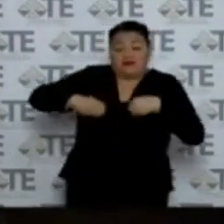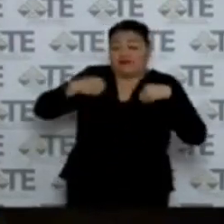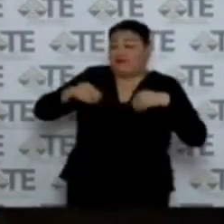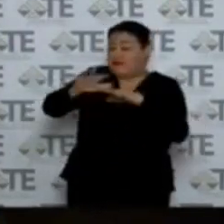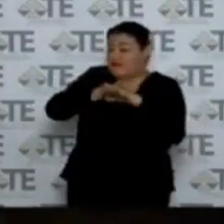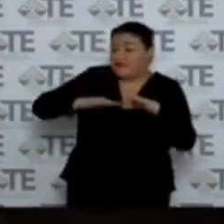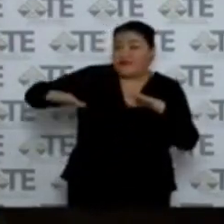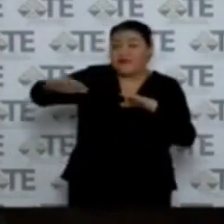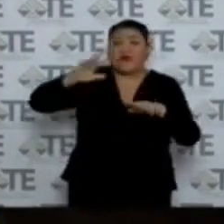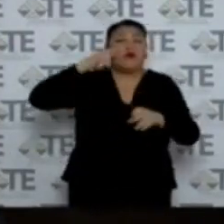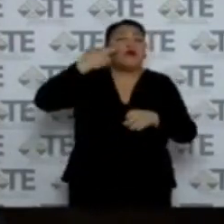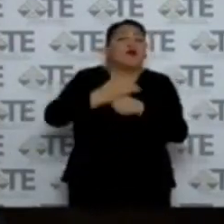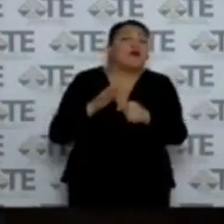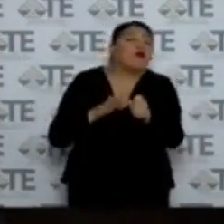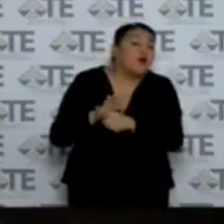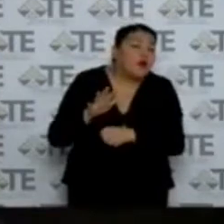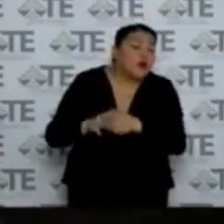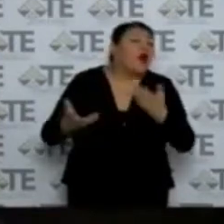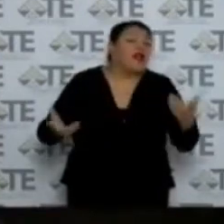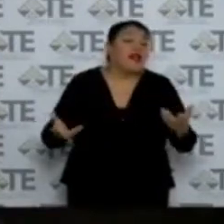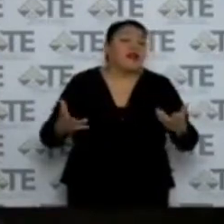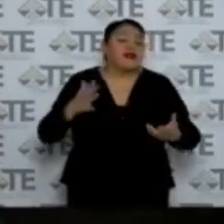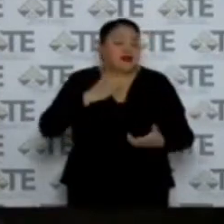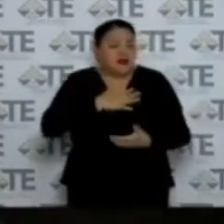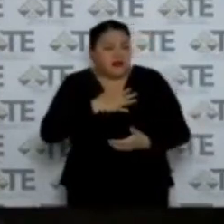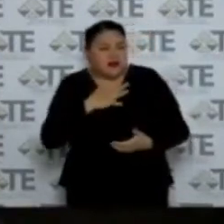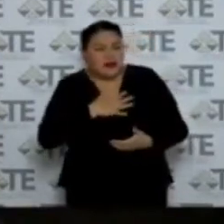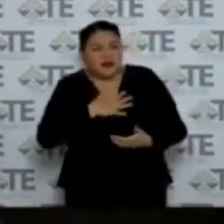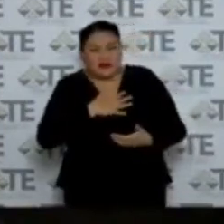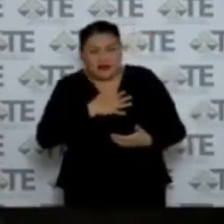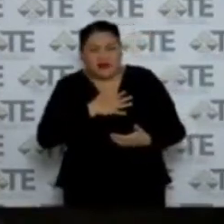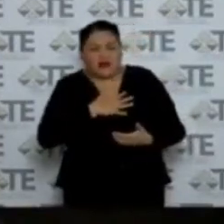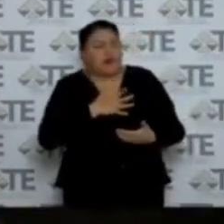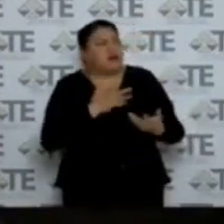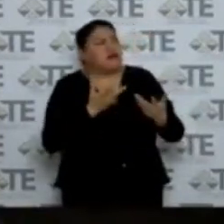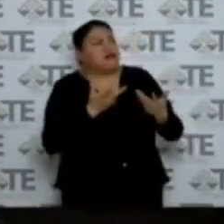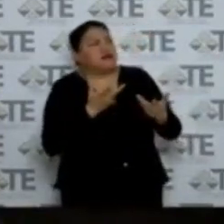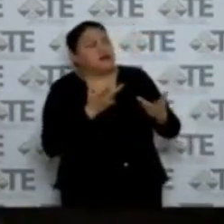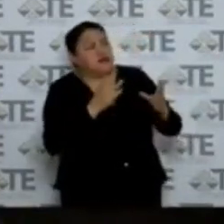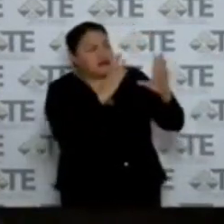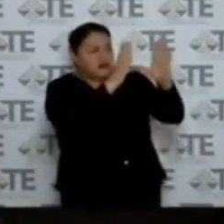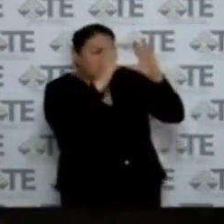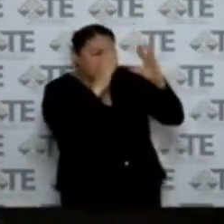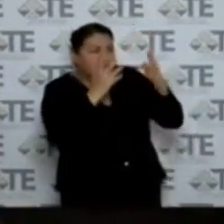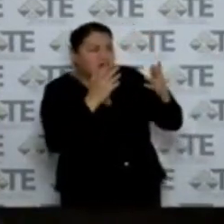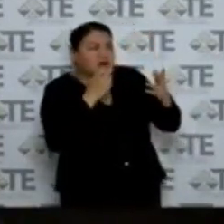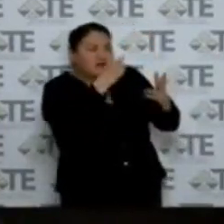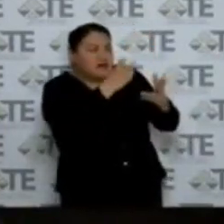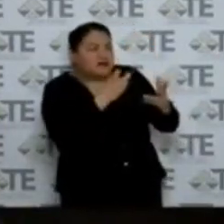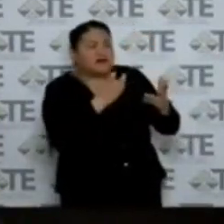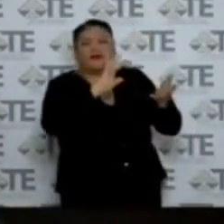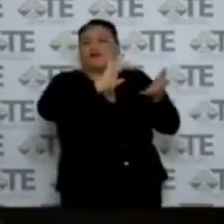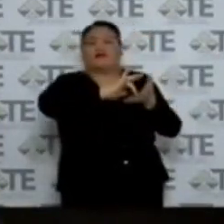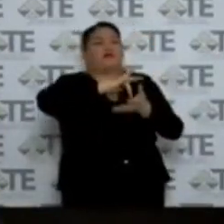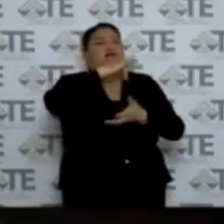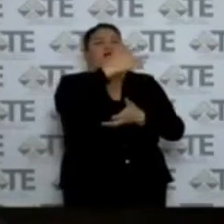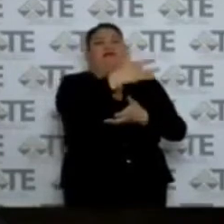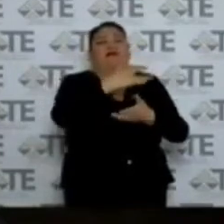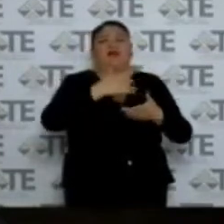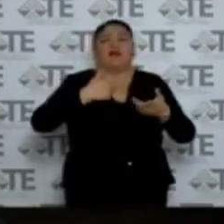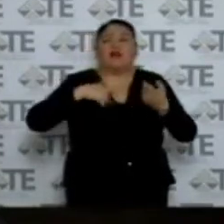es cómo nos acercamos, gracias por esta capacitación,